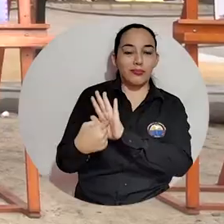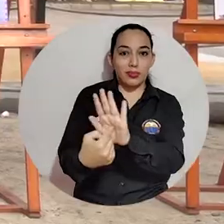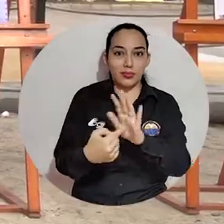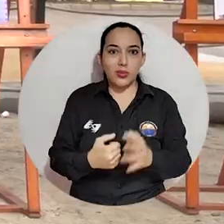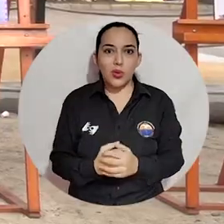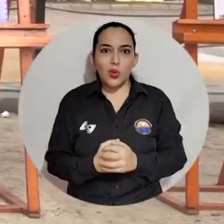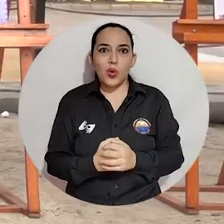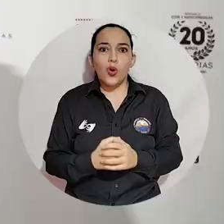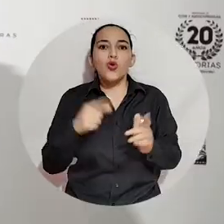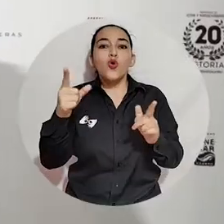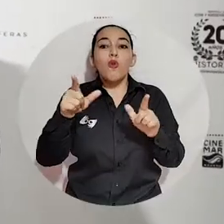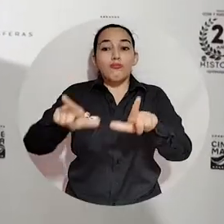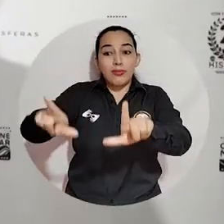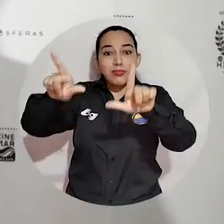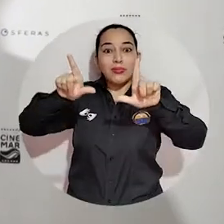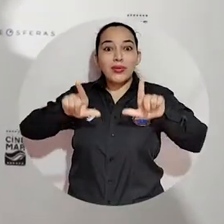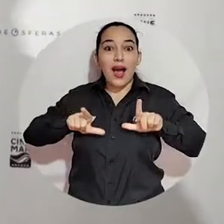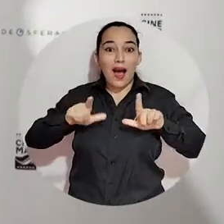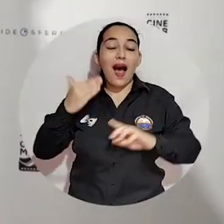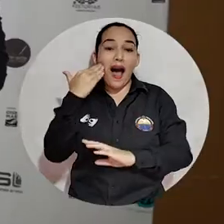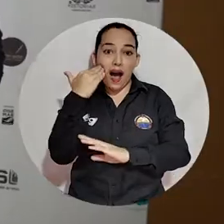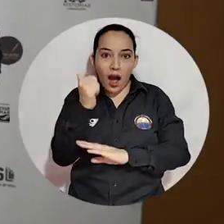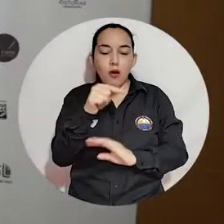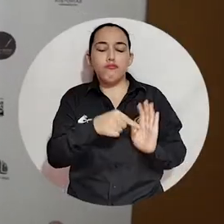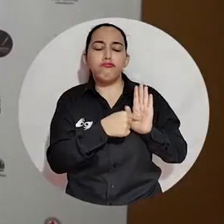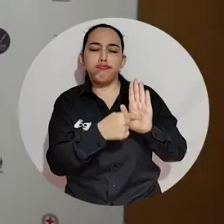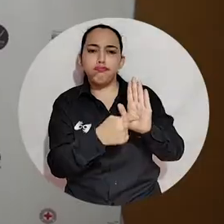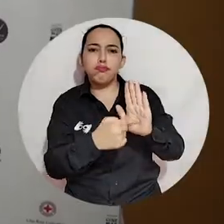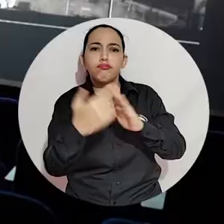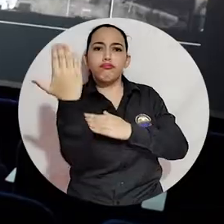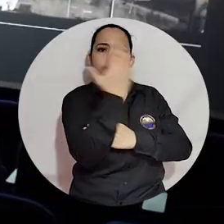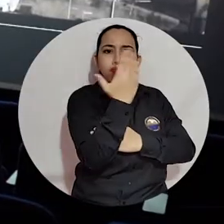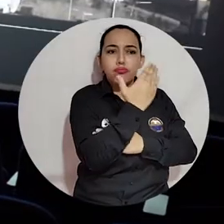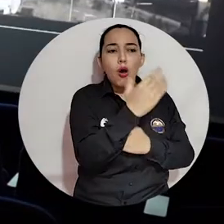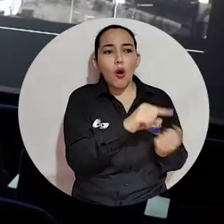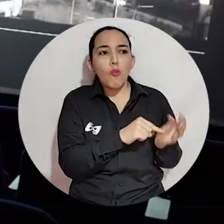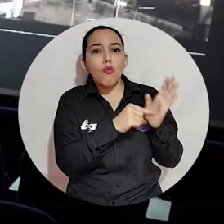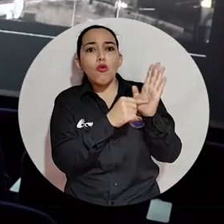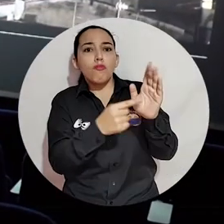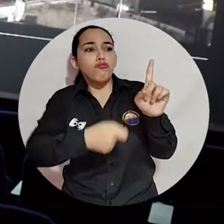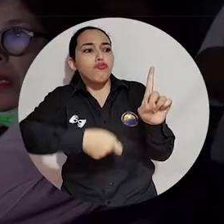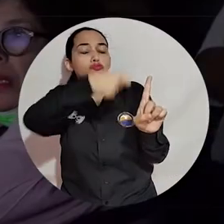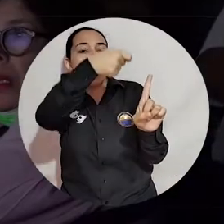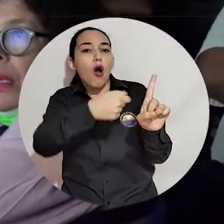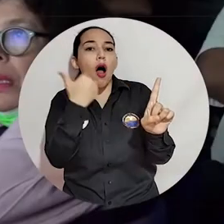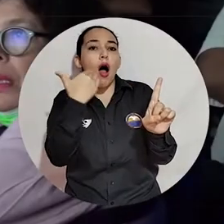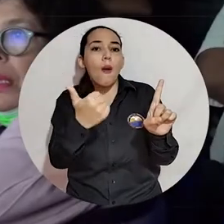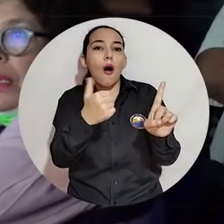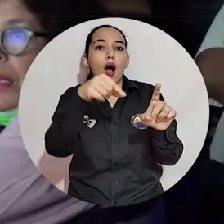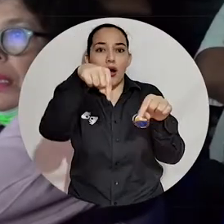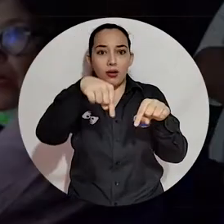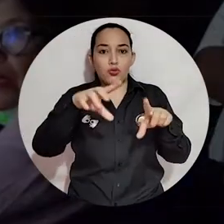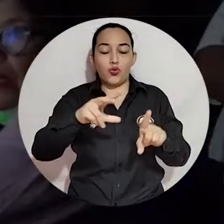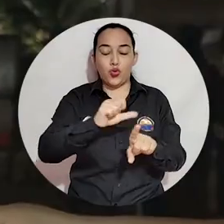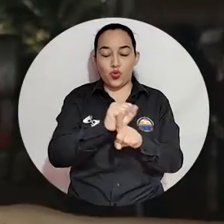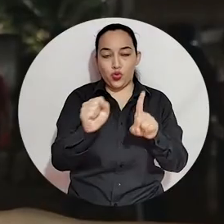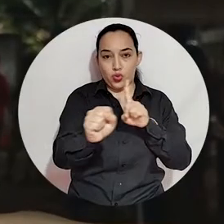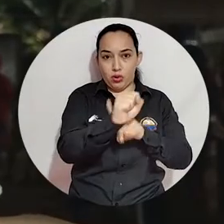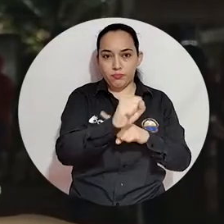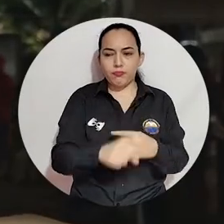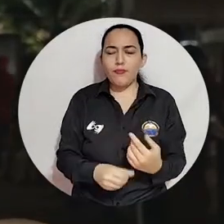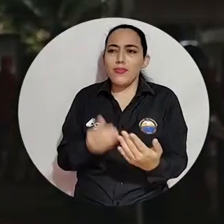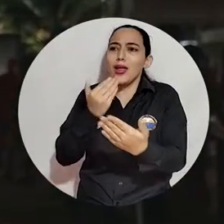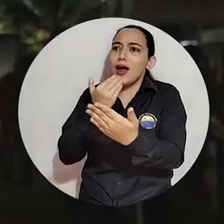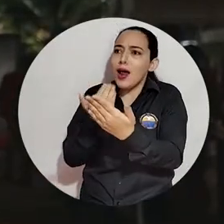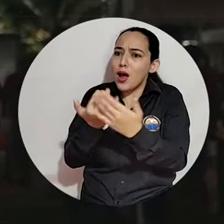el festival, liderado por graduadas de la Universidad del Magdalena, presentaron trabajos audiovisuales para resaltar el rol de la mujer en la sociedad.